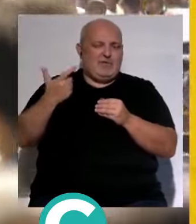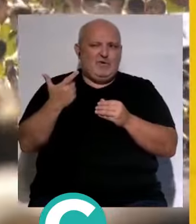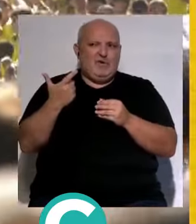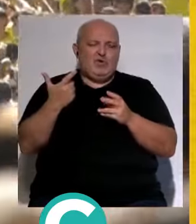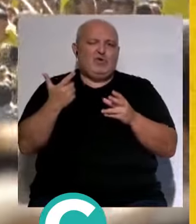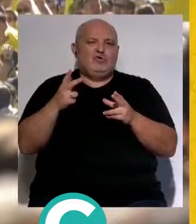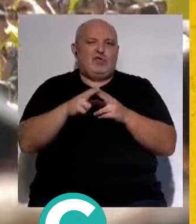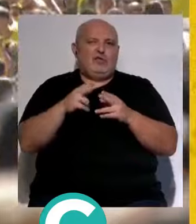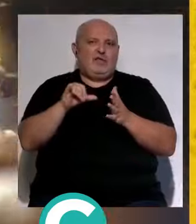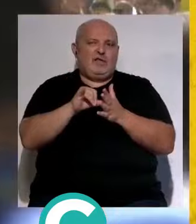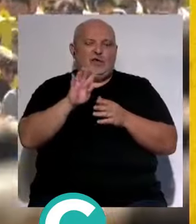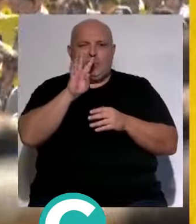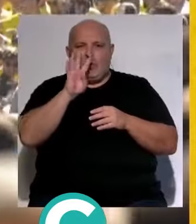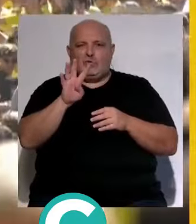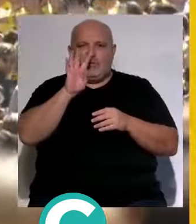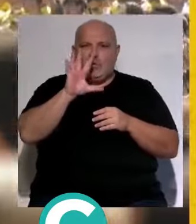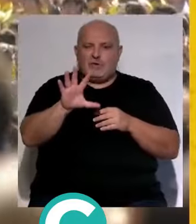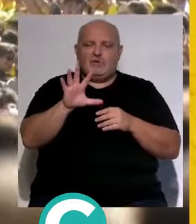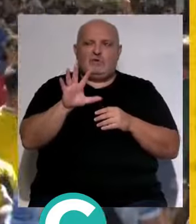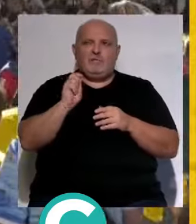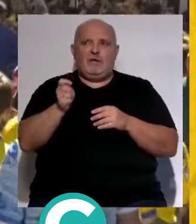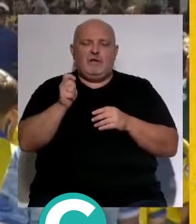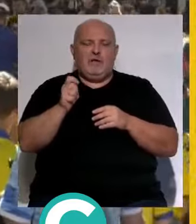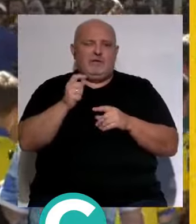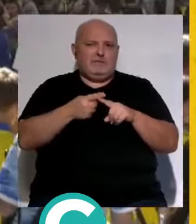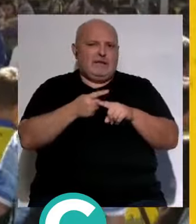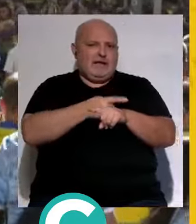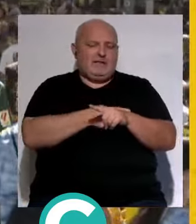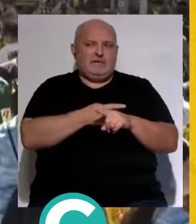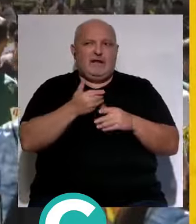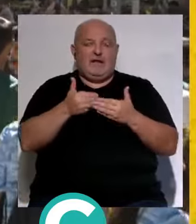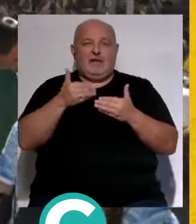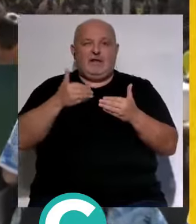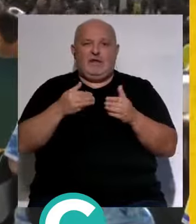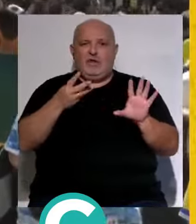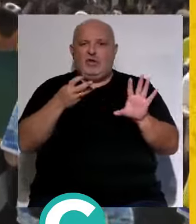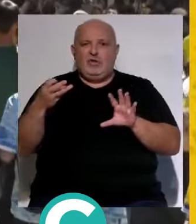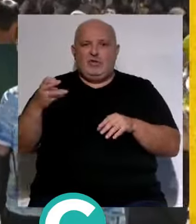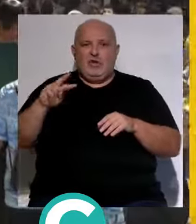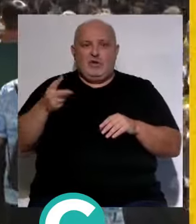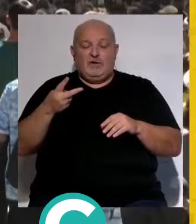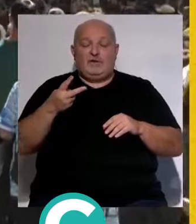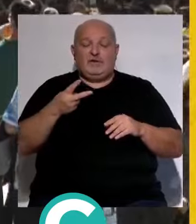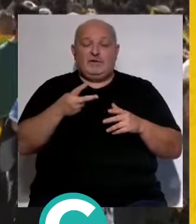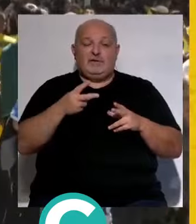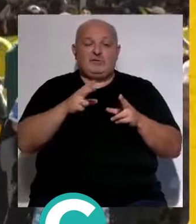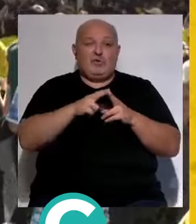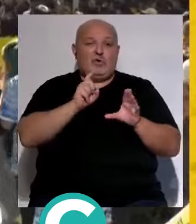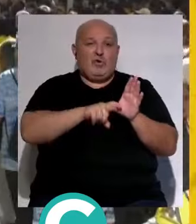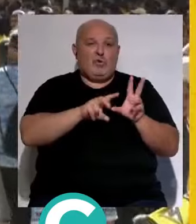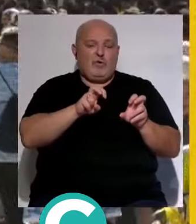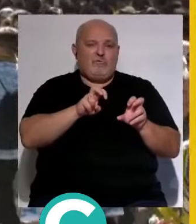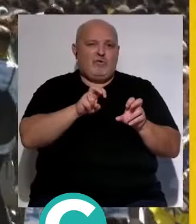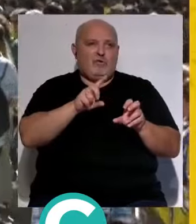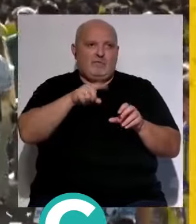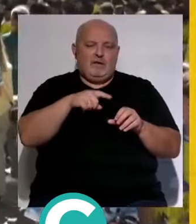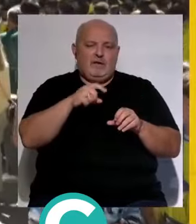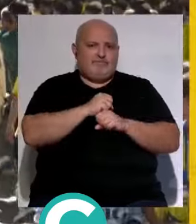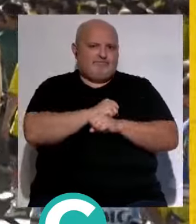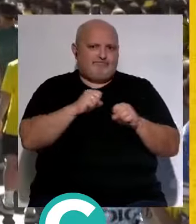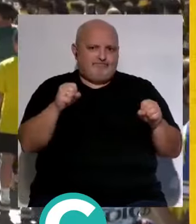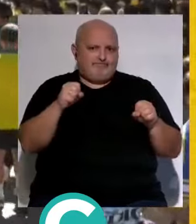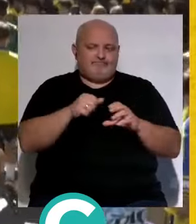socios que llevan entre 4 o 5 años, creo que pagan una brutalidad. Tú has comentado 800 euros. Y el que se hace nuevo es que es inviable. Y más